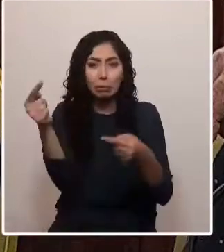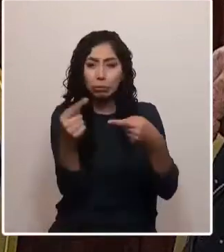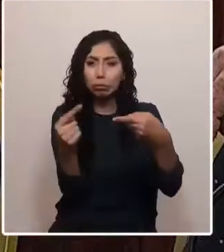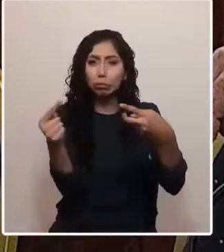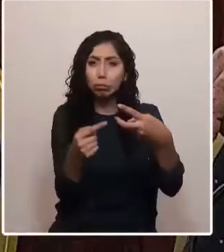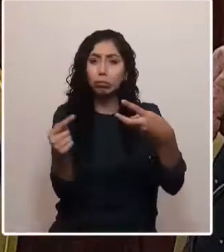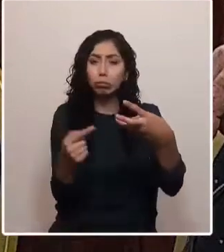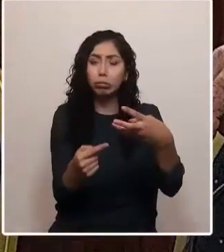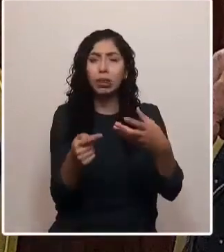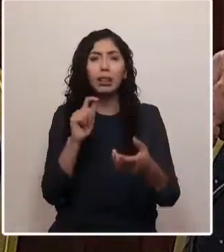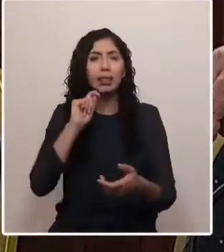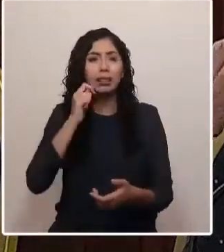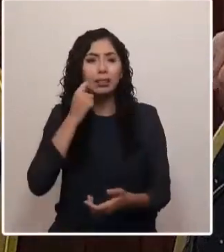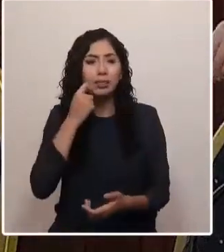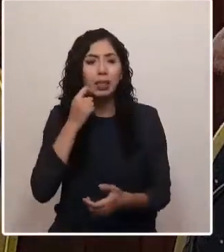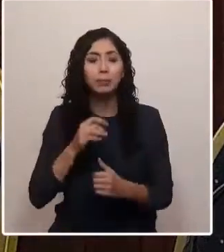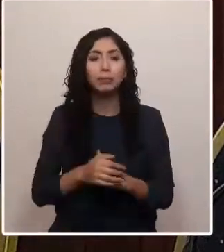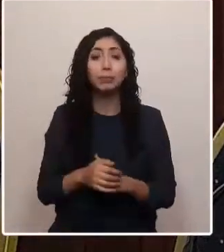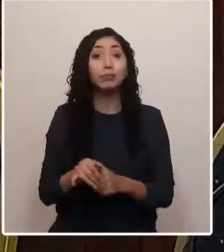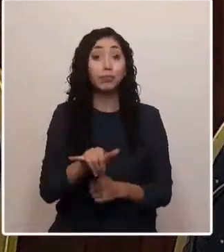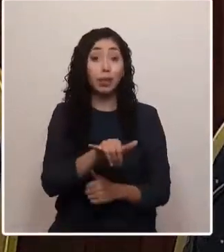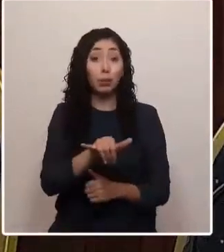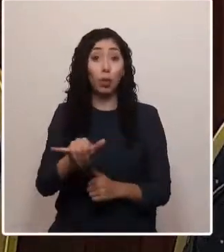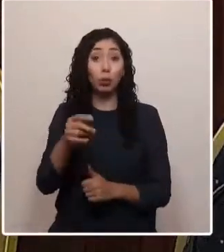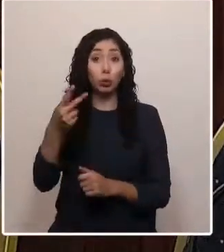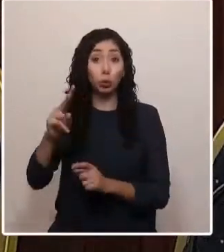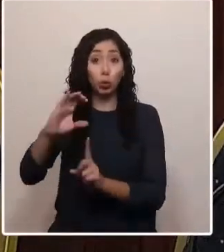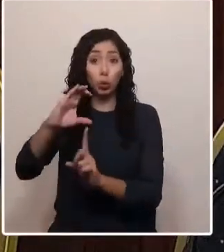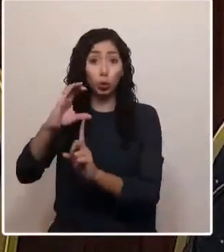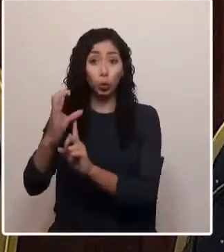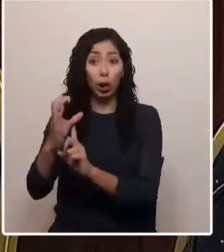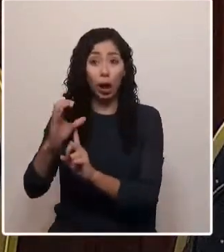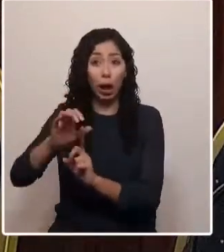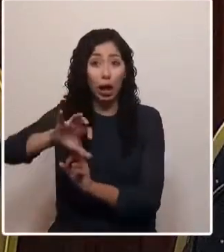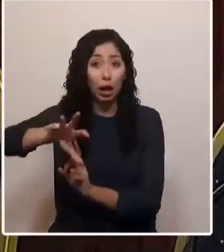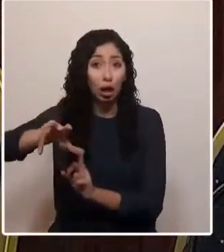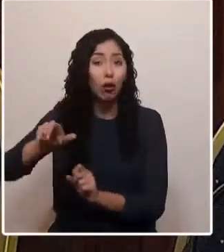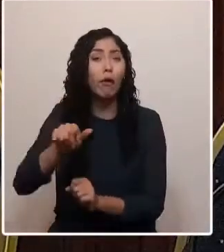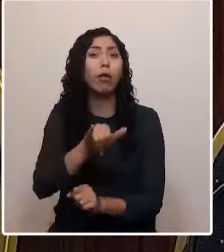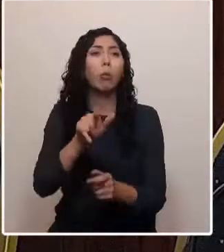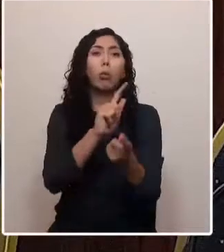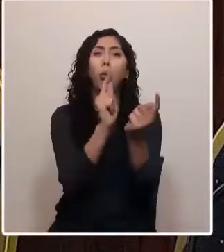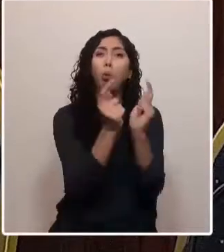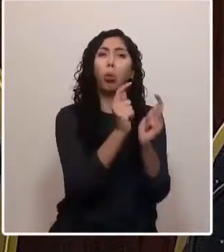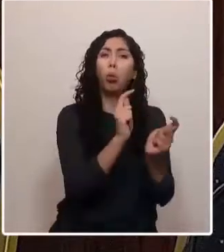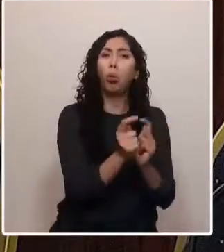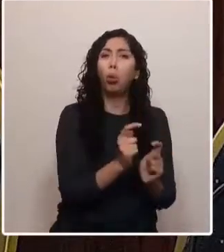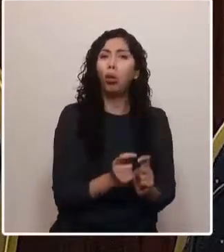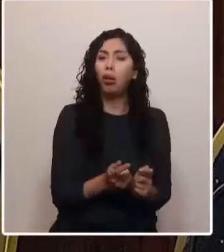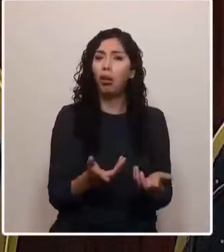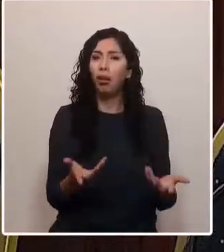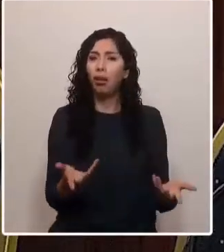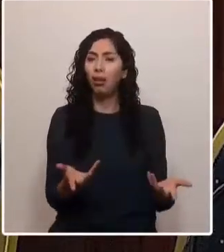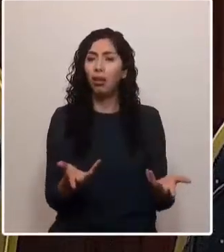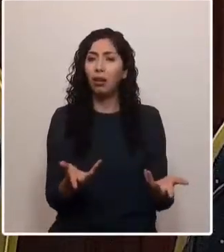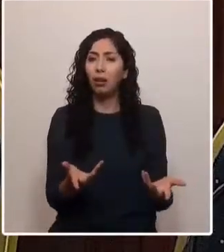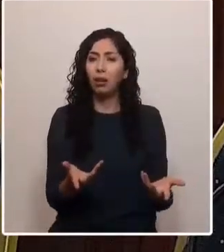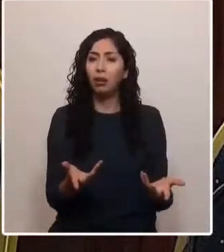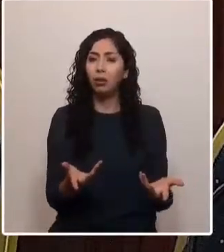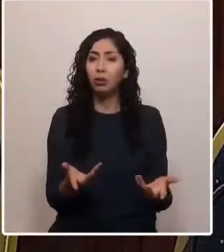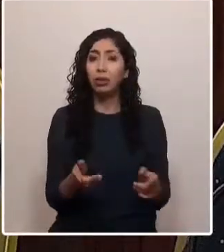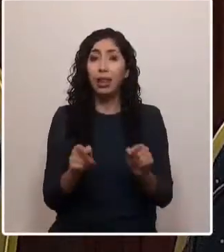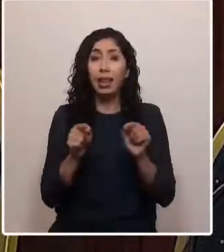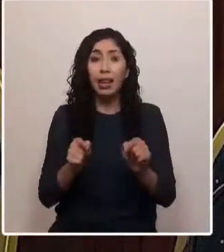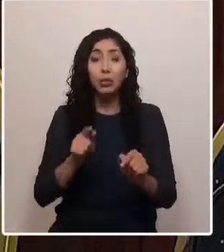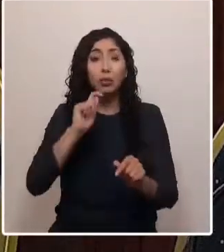usos indebidos, desvirtuadores, quitar el sentido y folclorización. La asimilación es la imposición